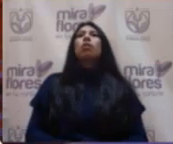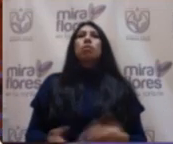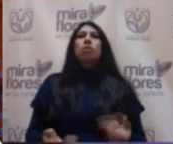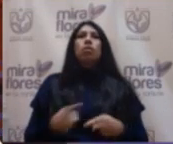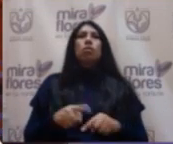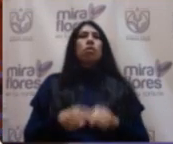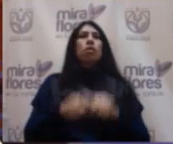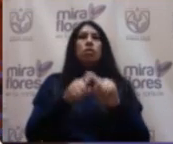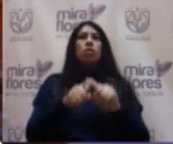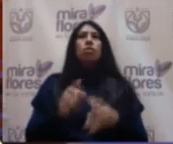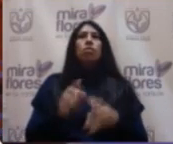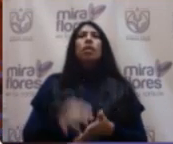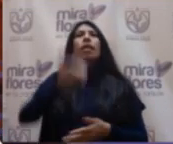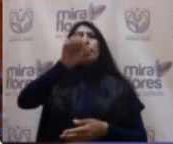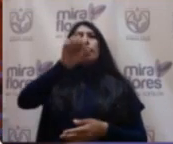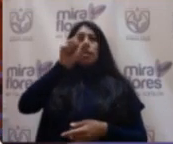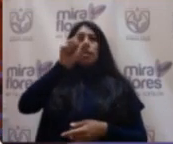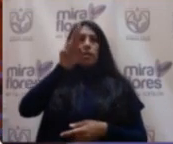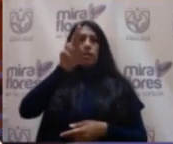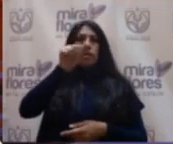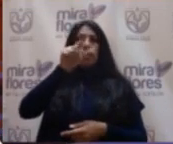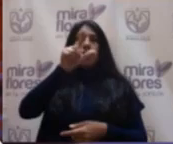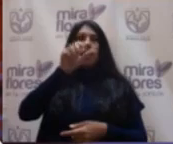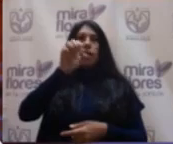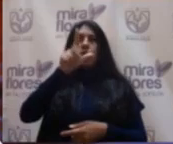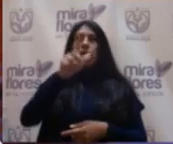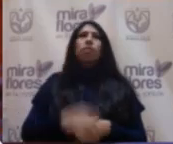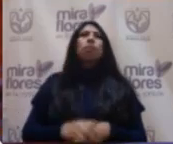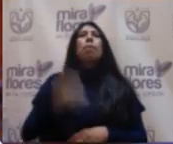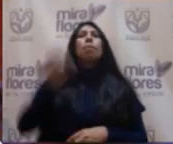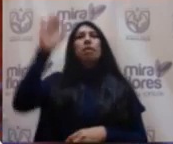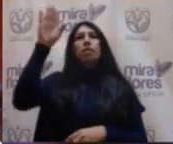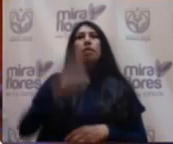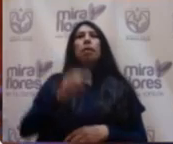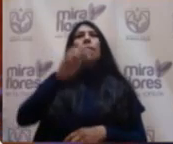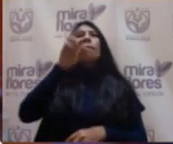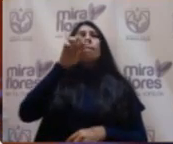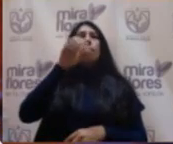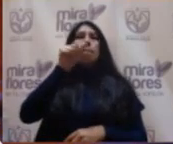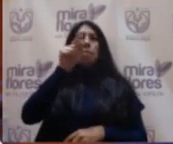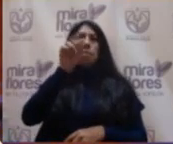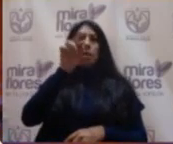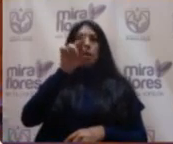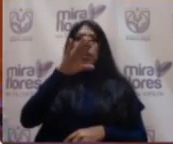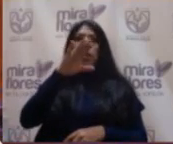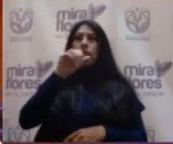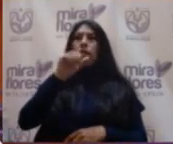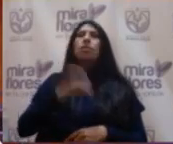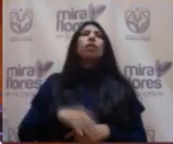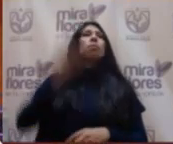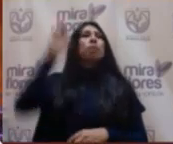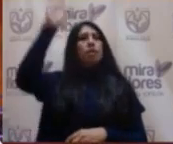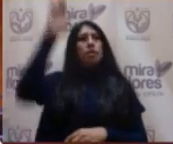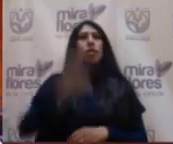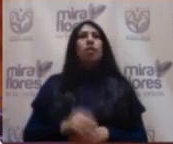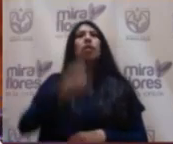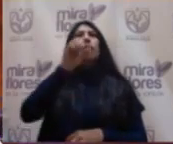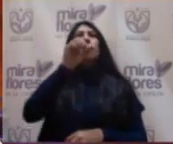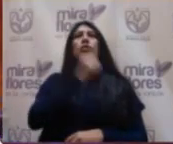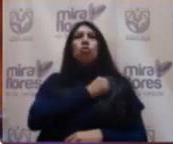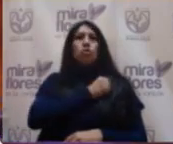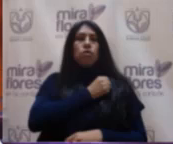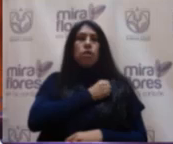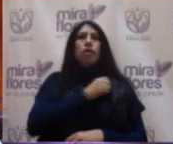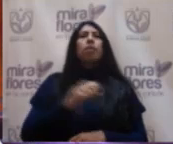eso. Israel Orlando Acuña Bocoquis, Patricia María del Río Jiménez de la Vida, Susana